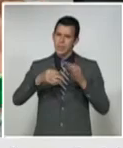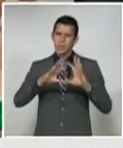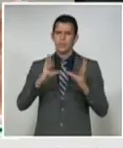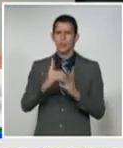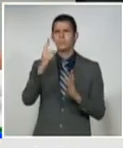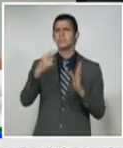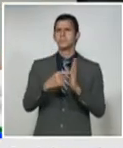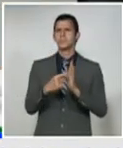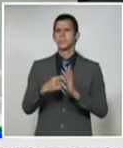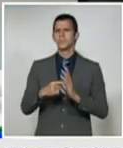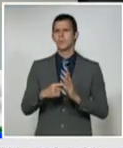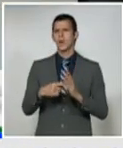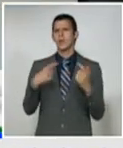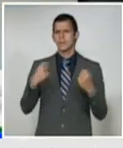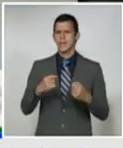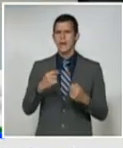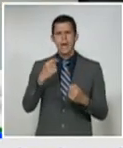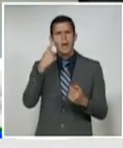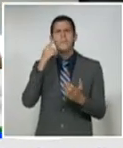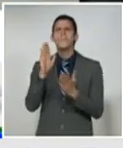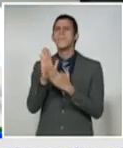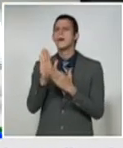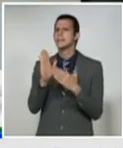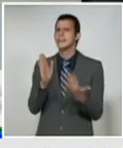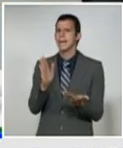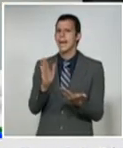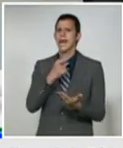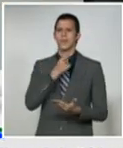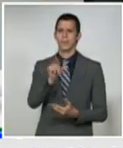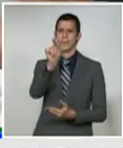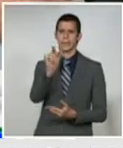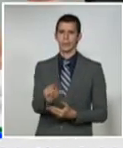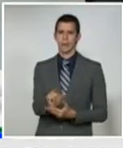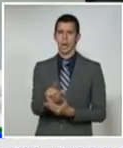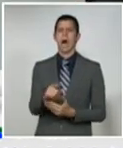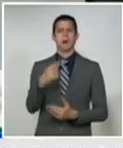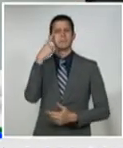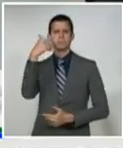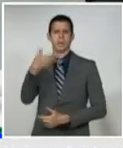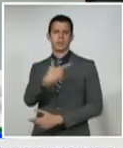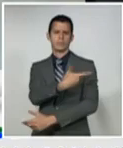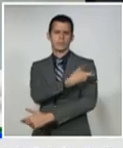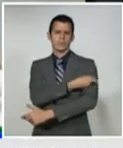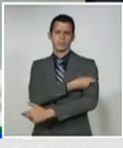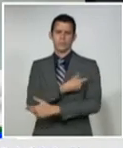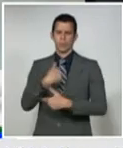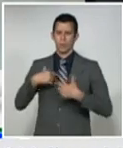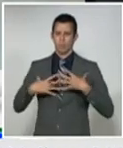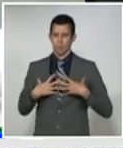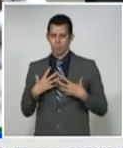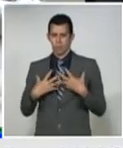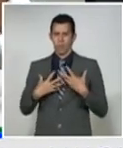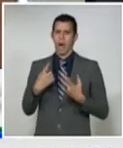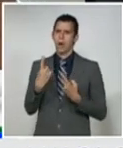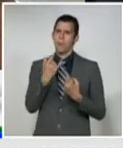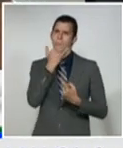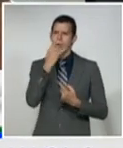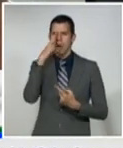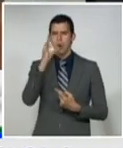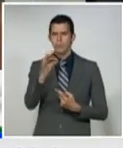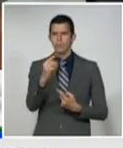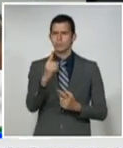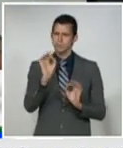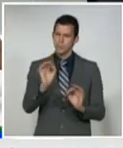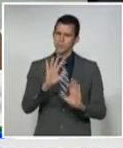que demostrar es que no hace daño, así que la vacuna es inocua. Eso está más que demostrado con las vacunas nuestras. La segunda cosa que tiene que